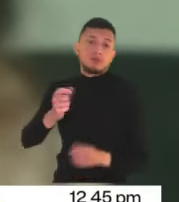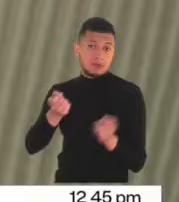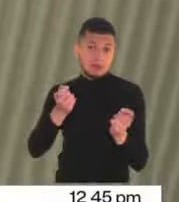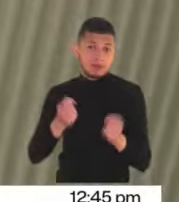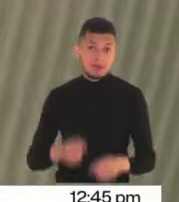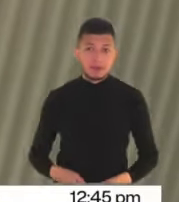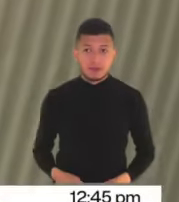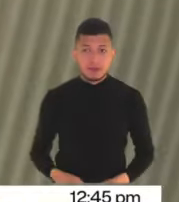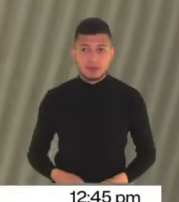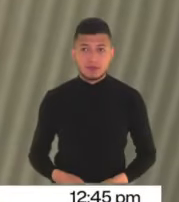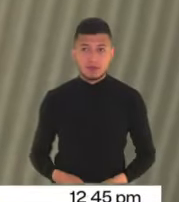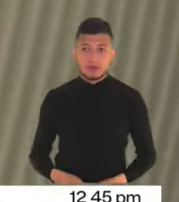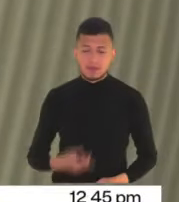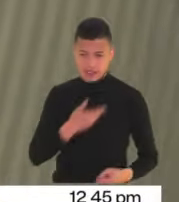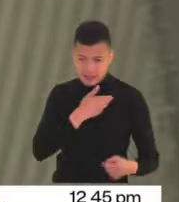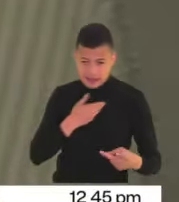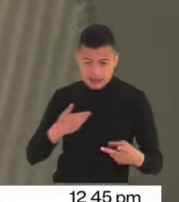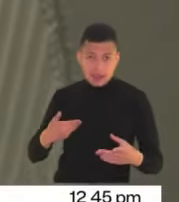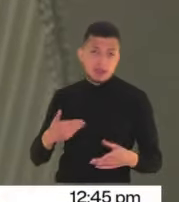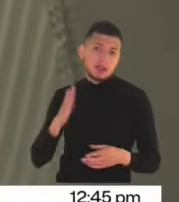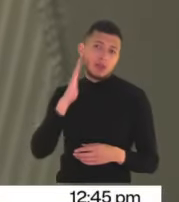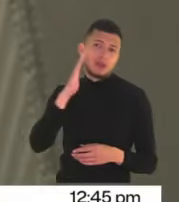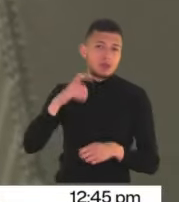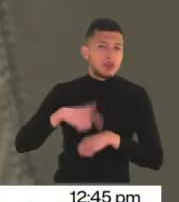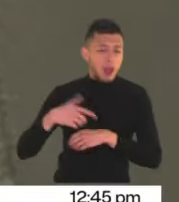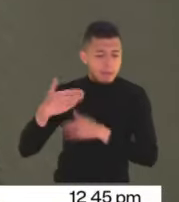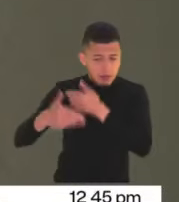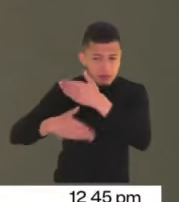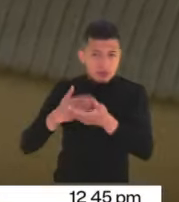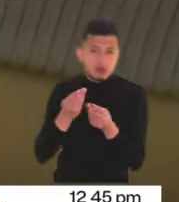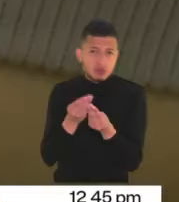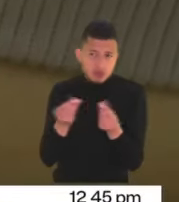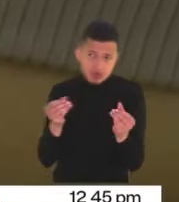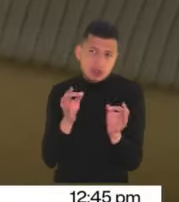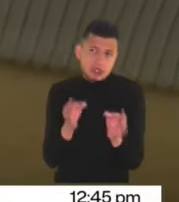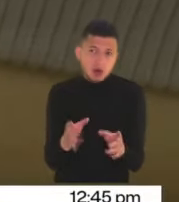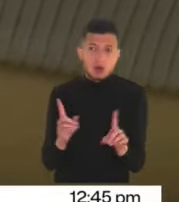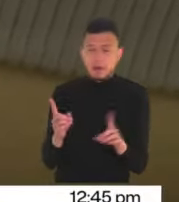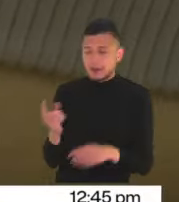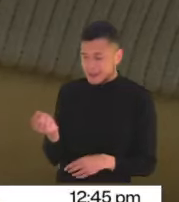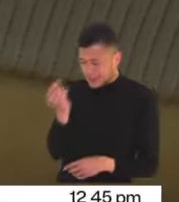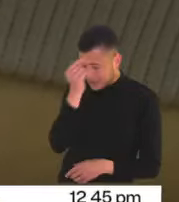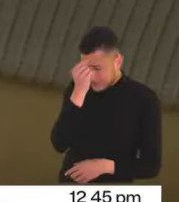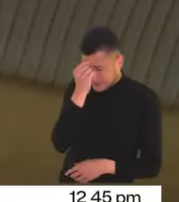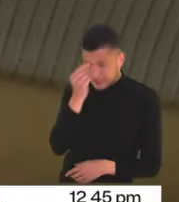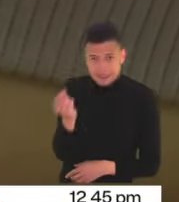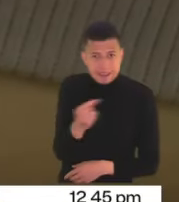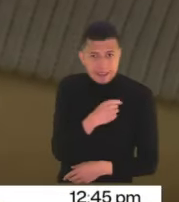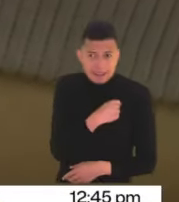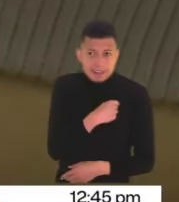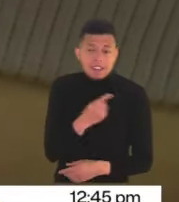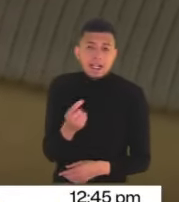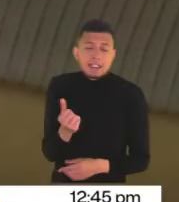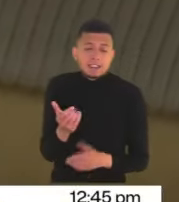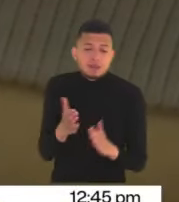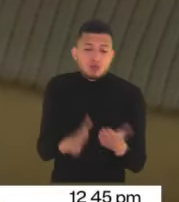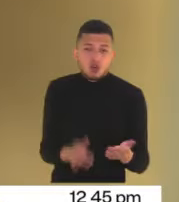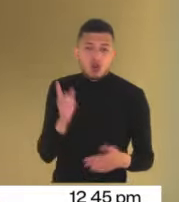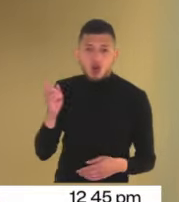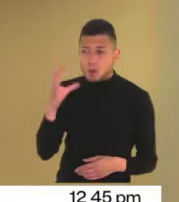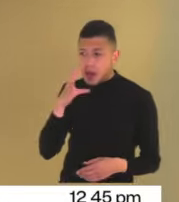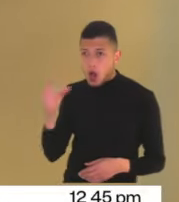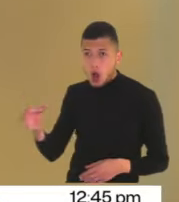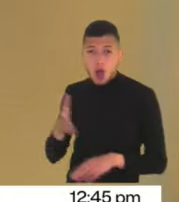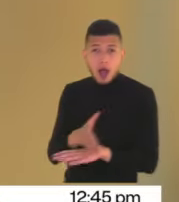momento heridas que aunque cicatrizar con el paso del tiempo siempre le recordarán que estuvo a punto de morir a manos del